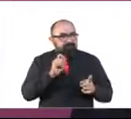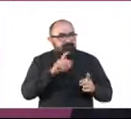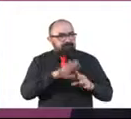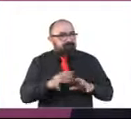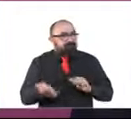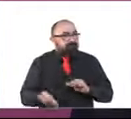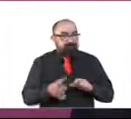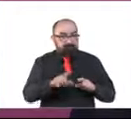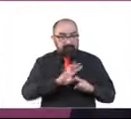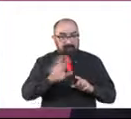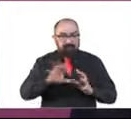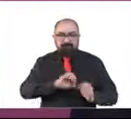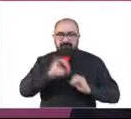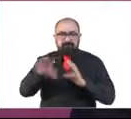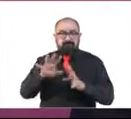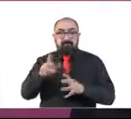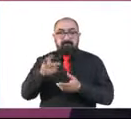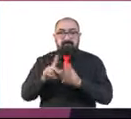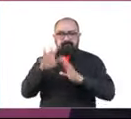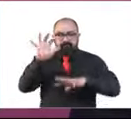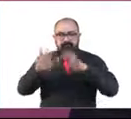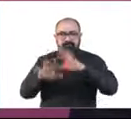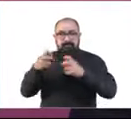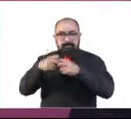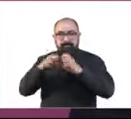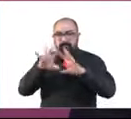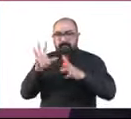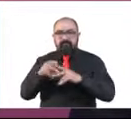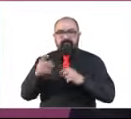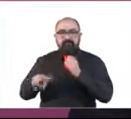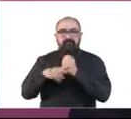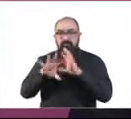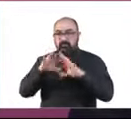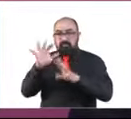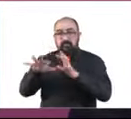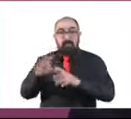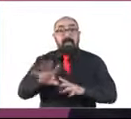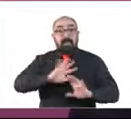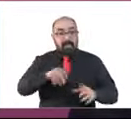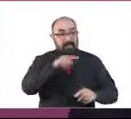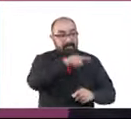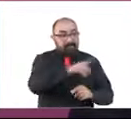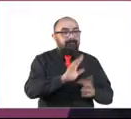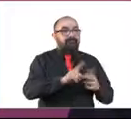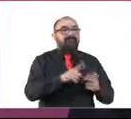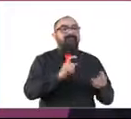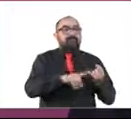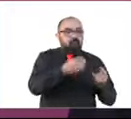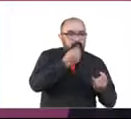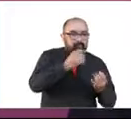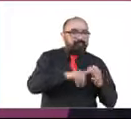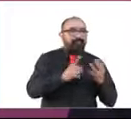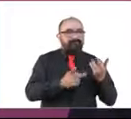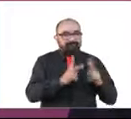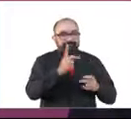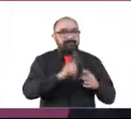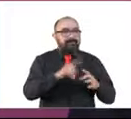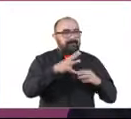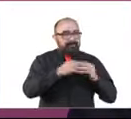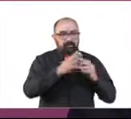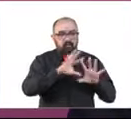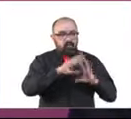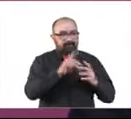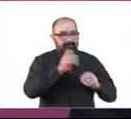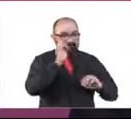de composta, que ahora también estamos haciendo pues algunas otras desarrollos tecnológicos de innovación que